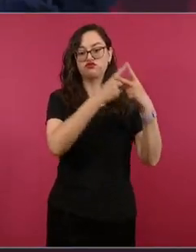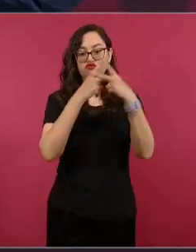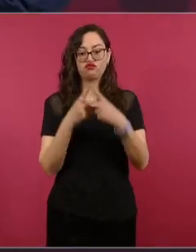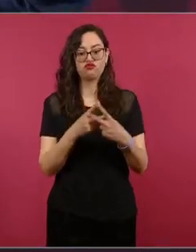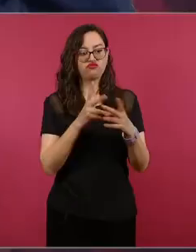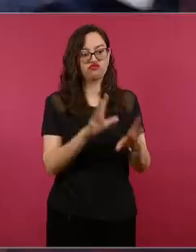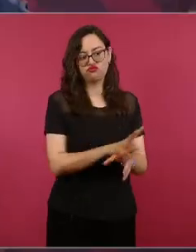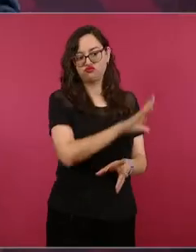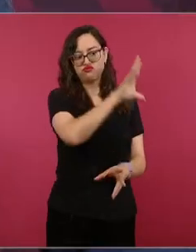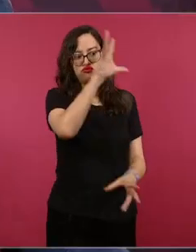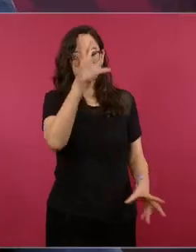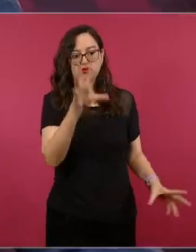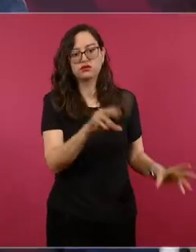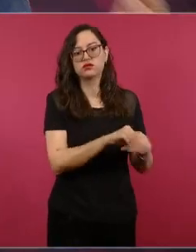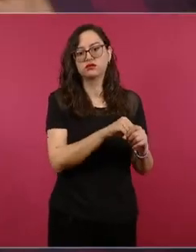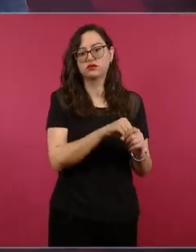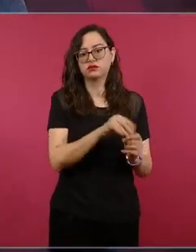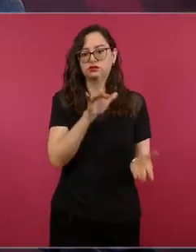completita.